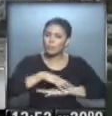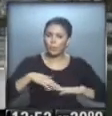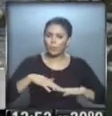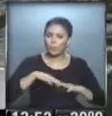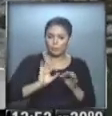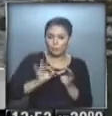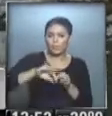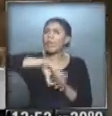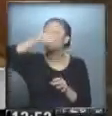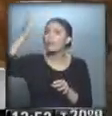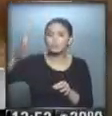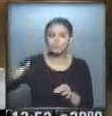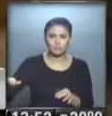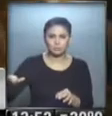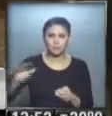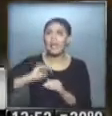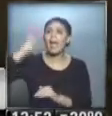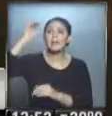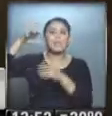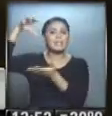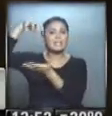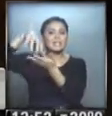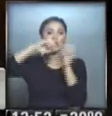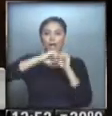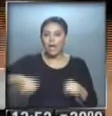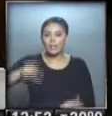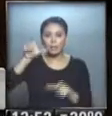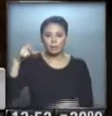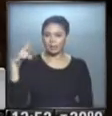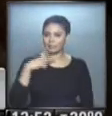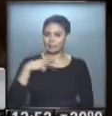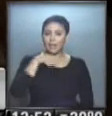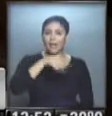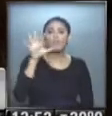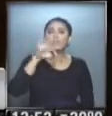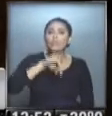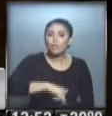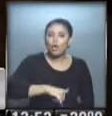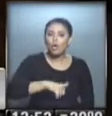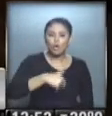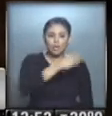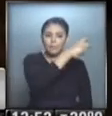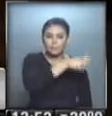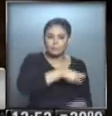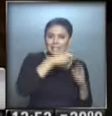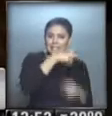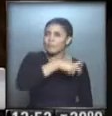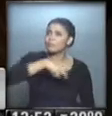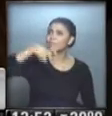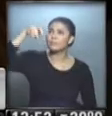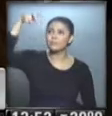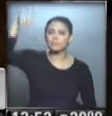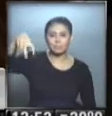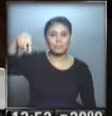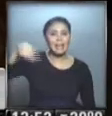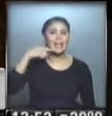de una montaña. Arriba hay un centro de esquí para ricos, y él todos los días toma la telecabina, va hasta este centro de esquí, se